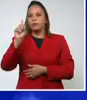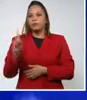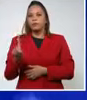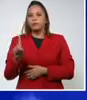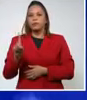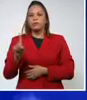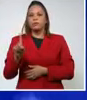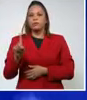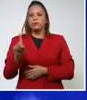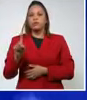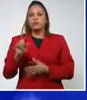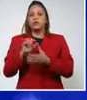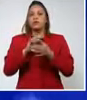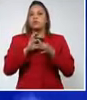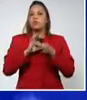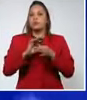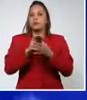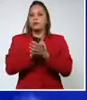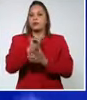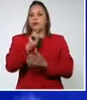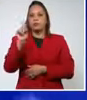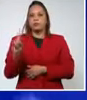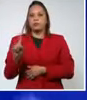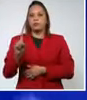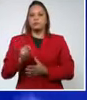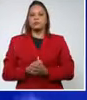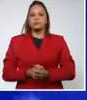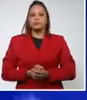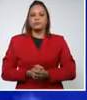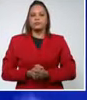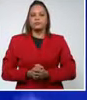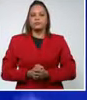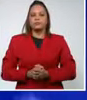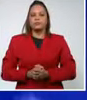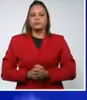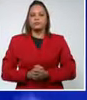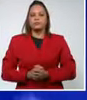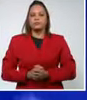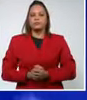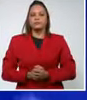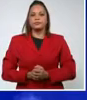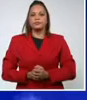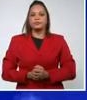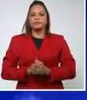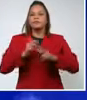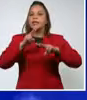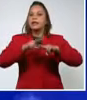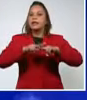caso. Y Huila de Melena 1 caso autóctono ayer. La Habana